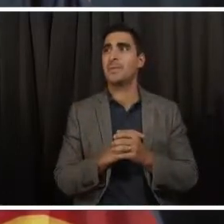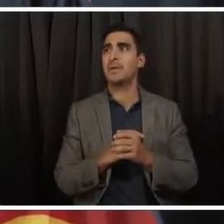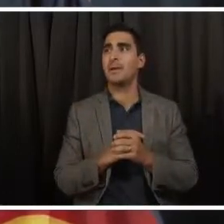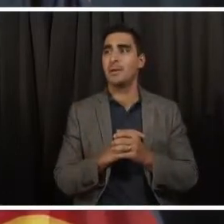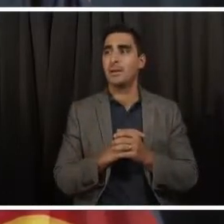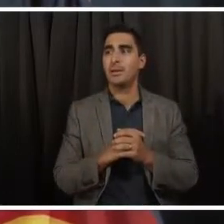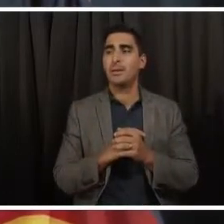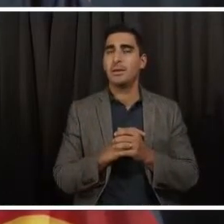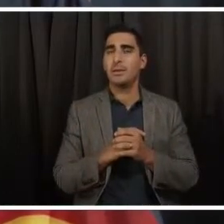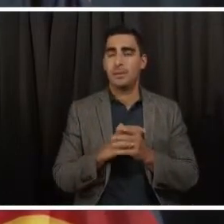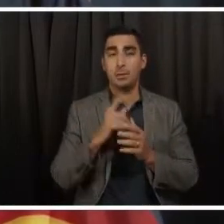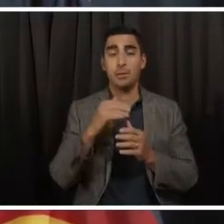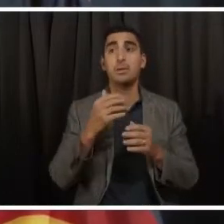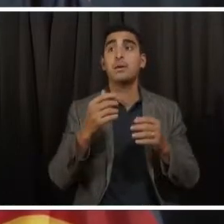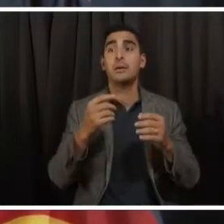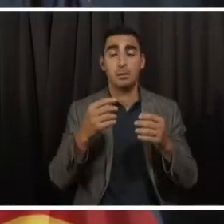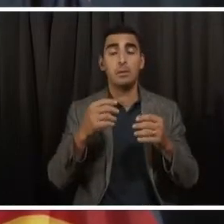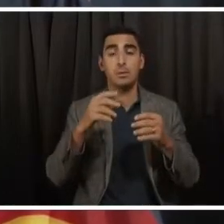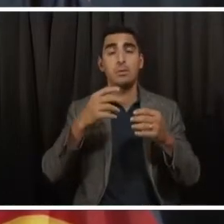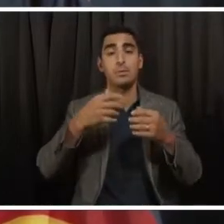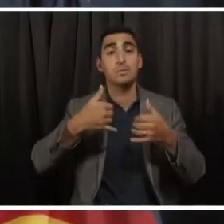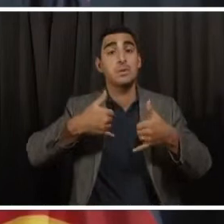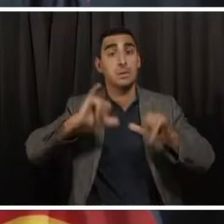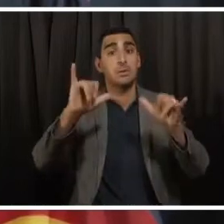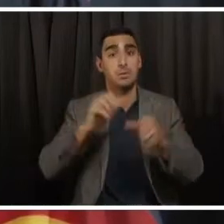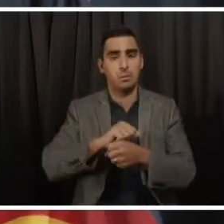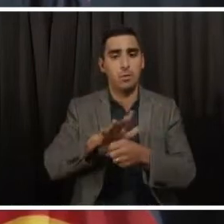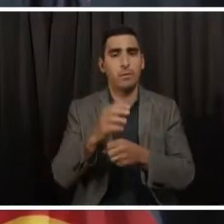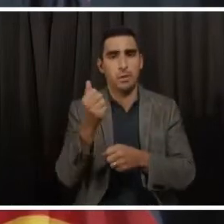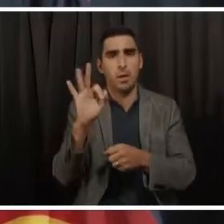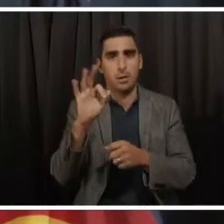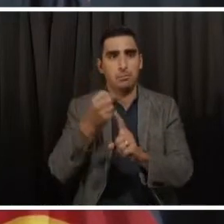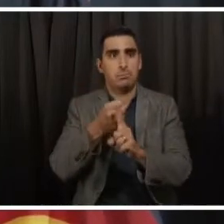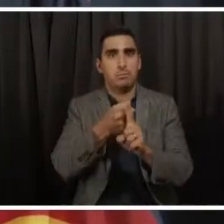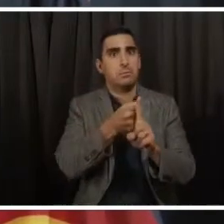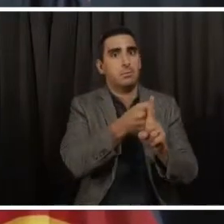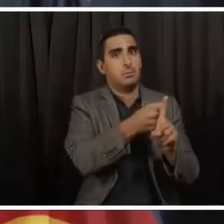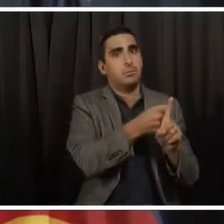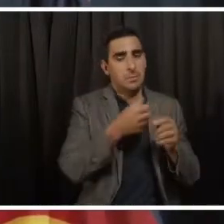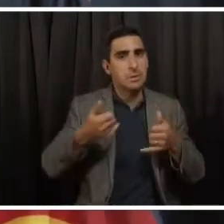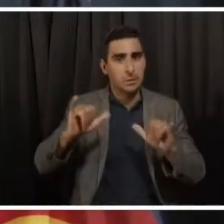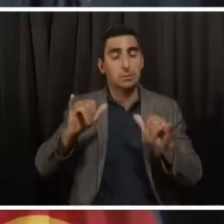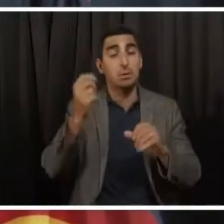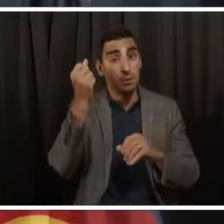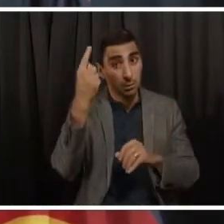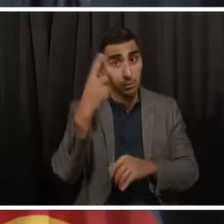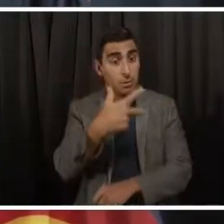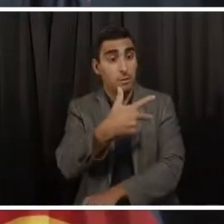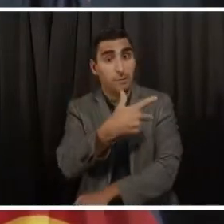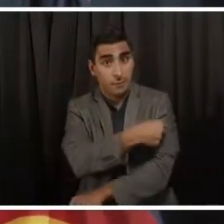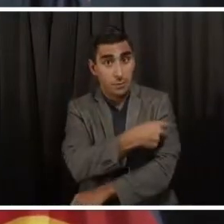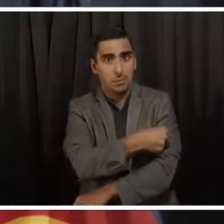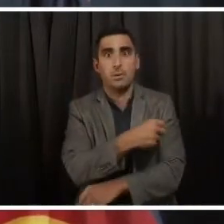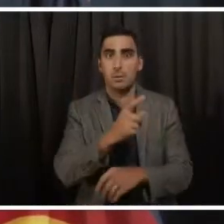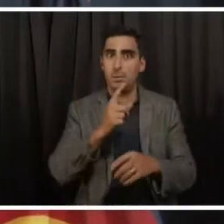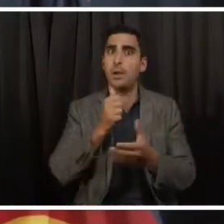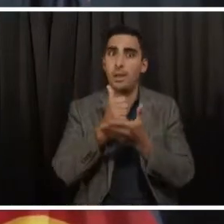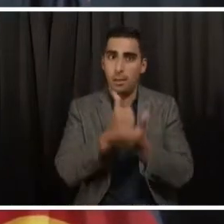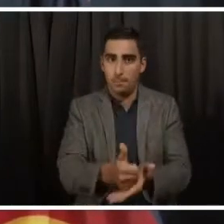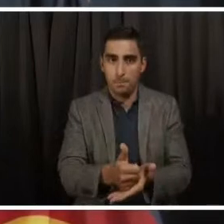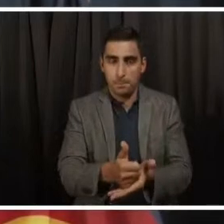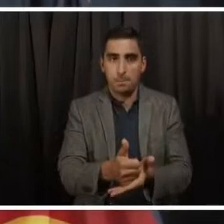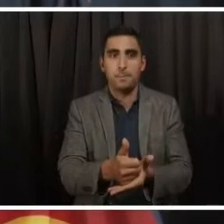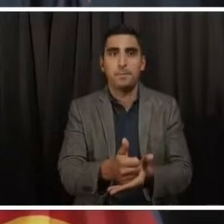Todavía hay mucho COVID-19 en nuestro estado, pero las vacunas son muy efectivas